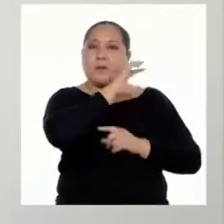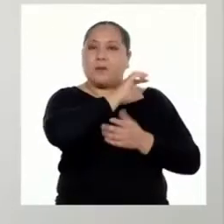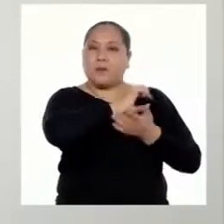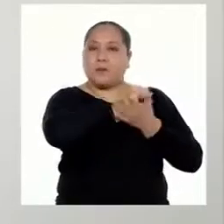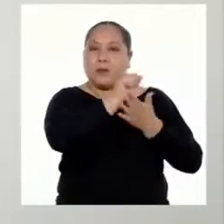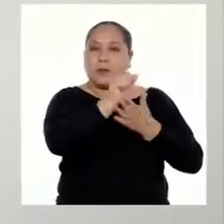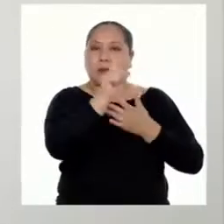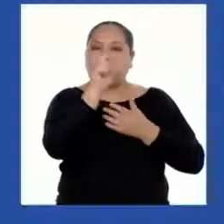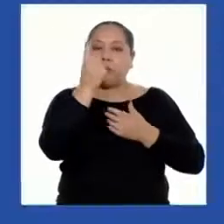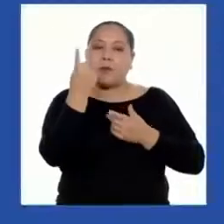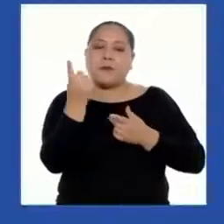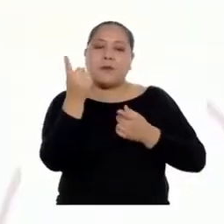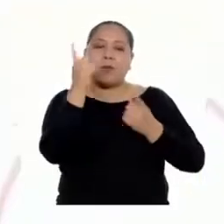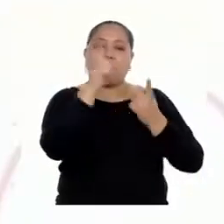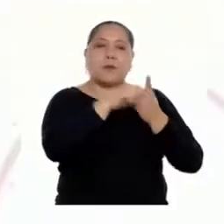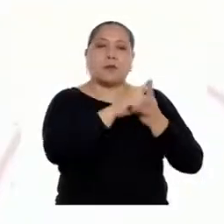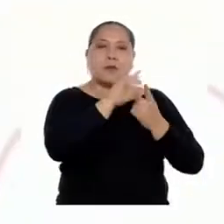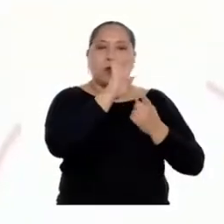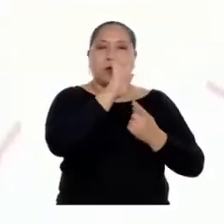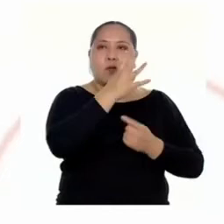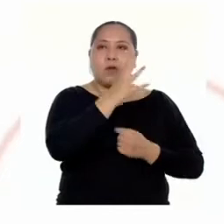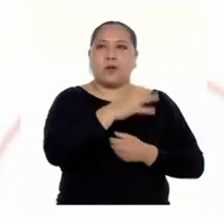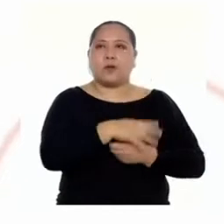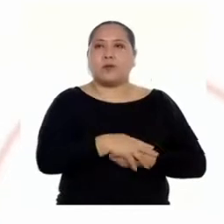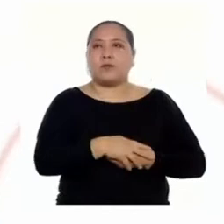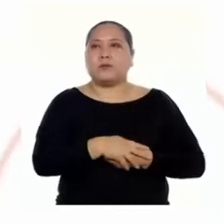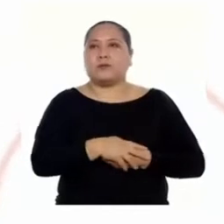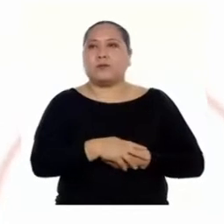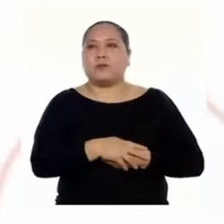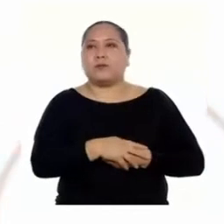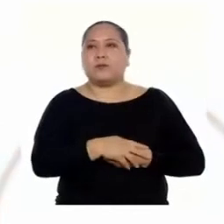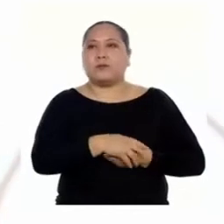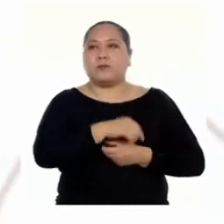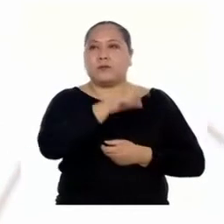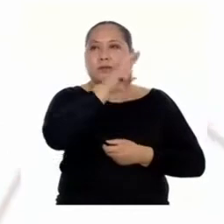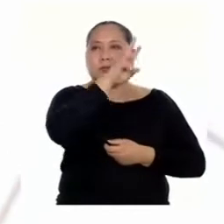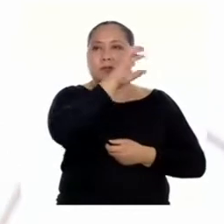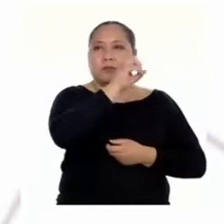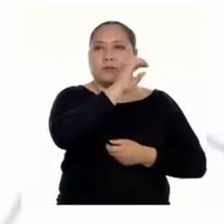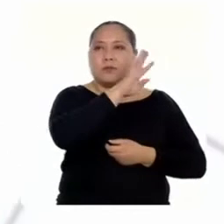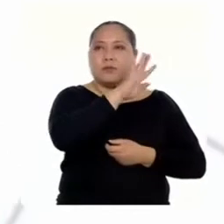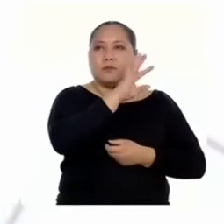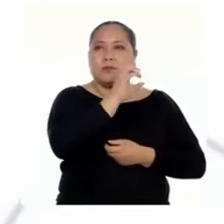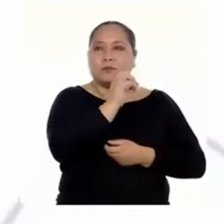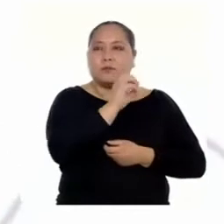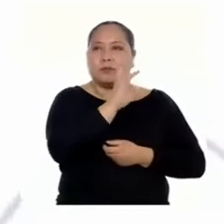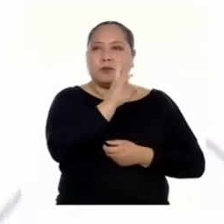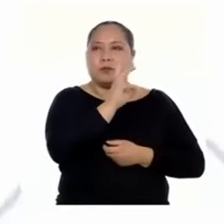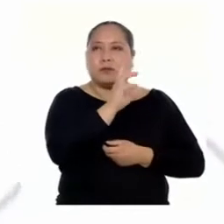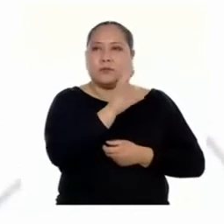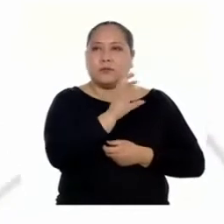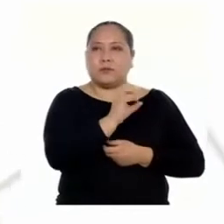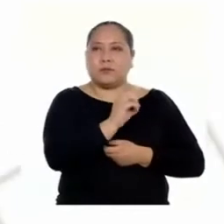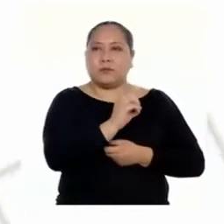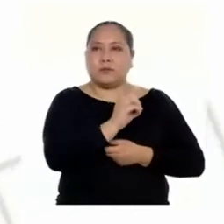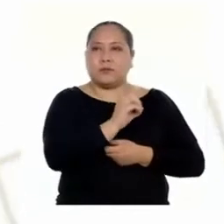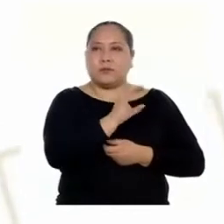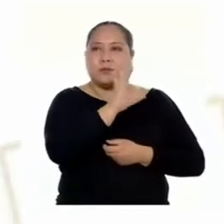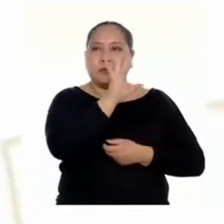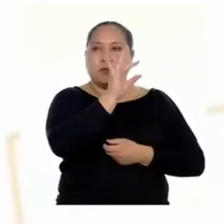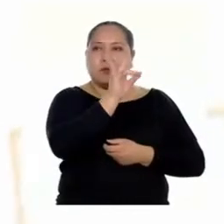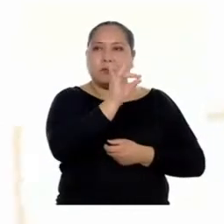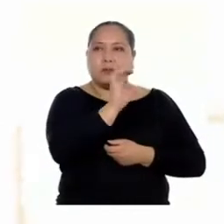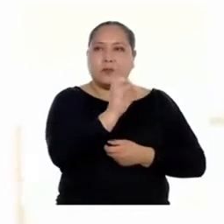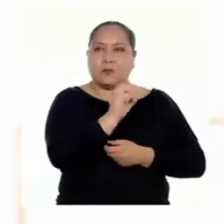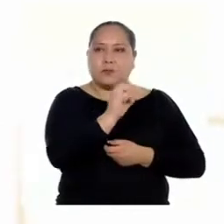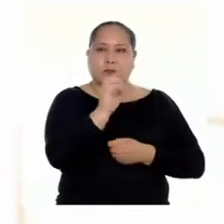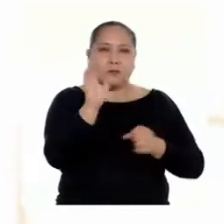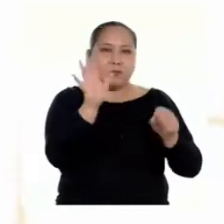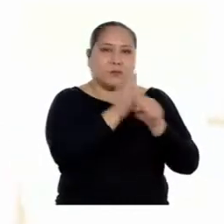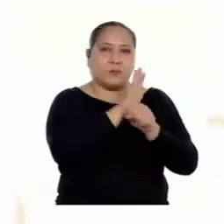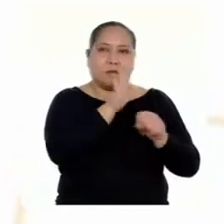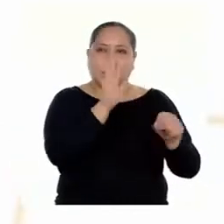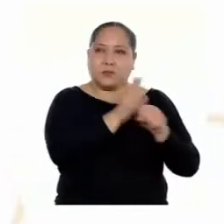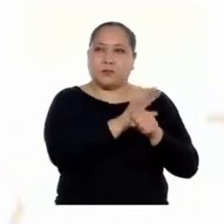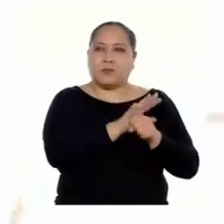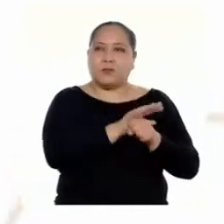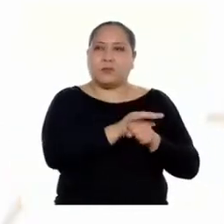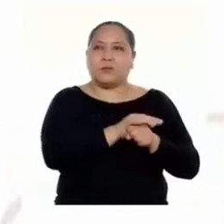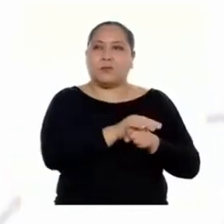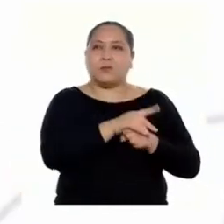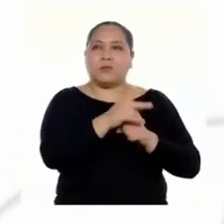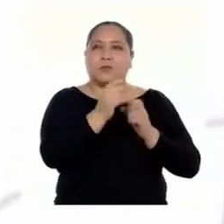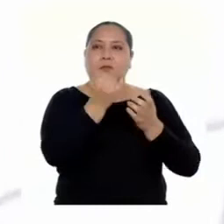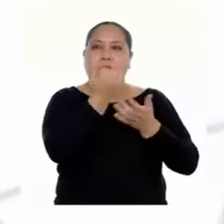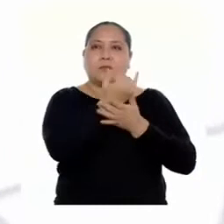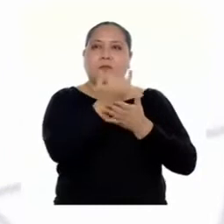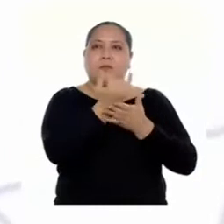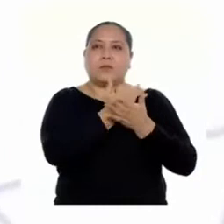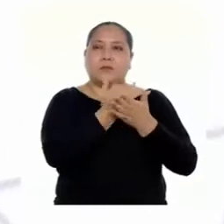del primero al cuarto. Sería 20, 40, 60 y 80 soles en total. Si